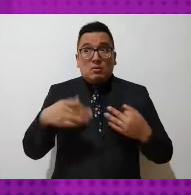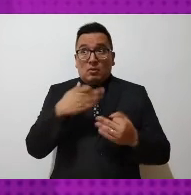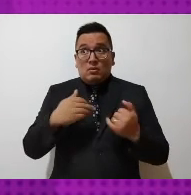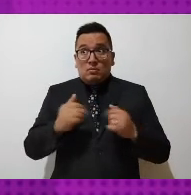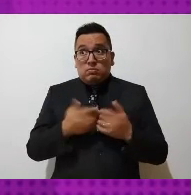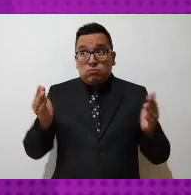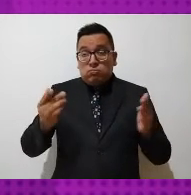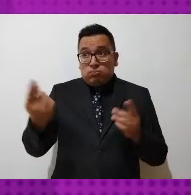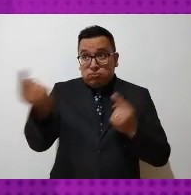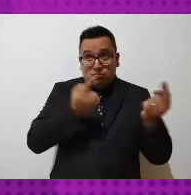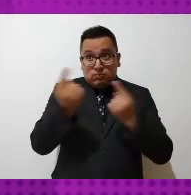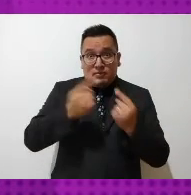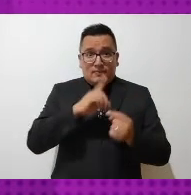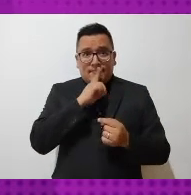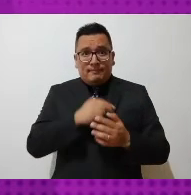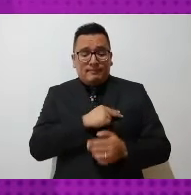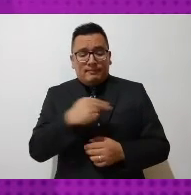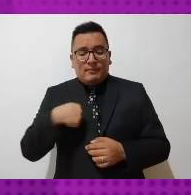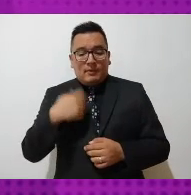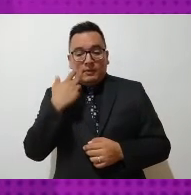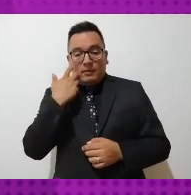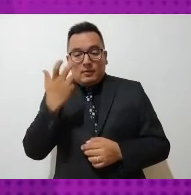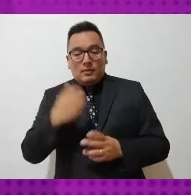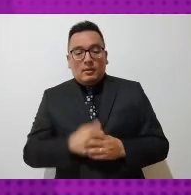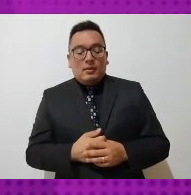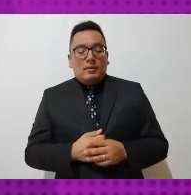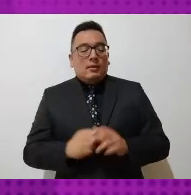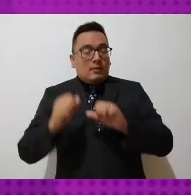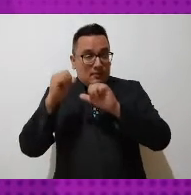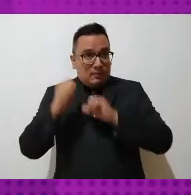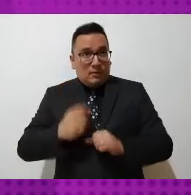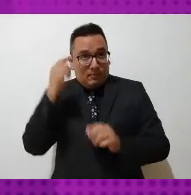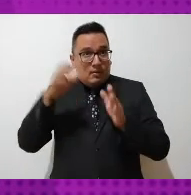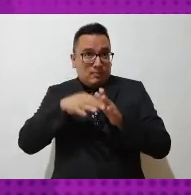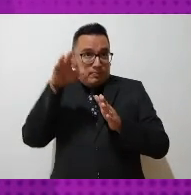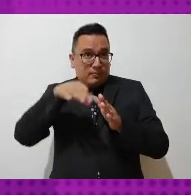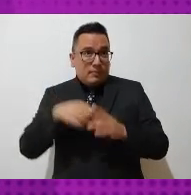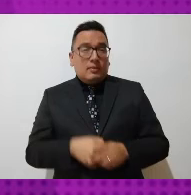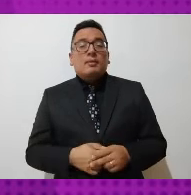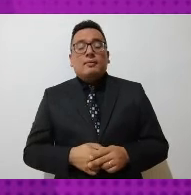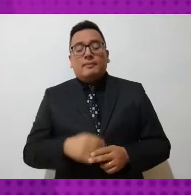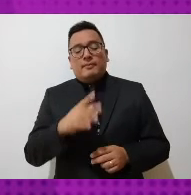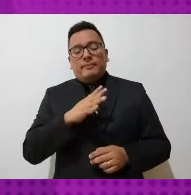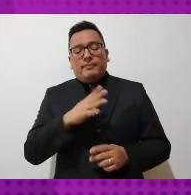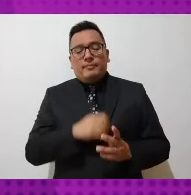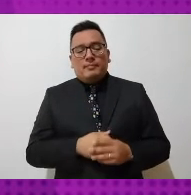sociedad. Tratamos que desde la autoridad electoral, desde la autoridad que